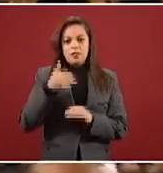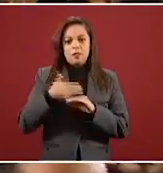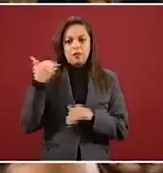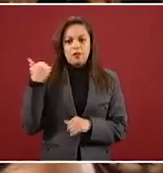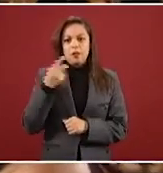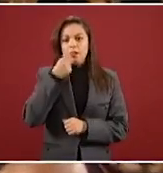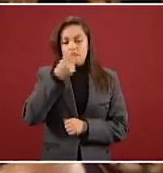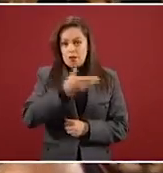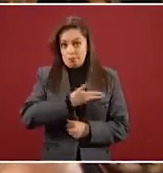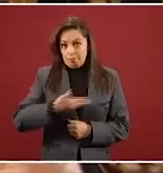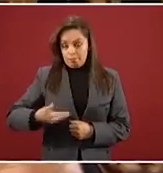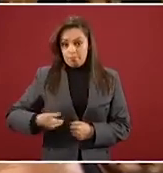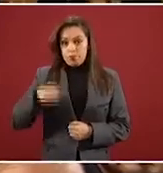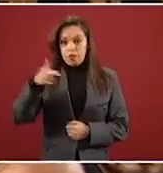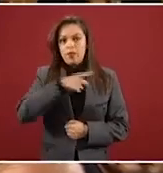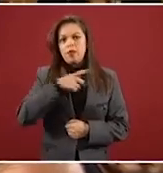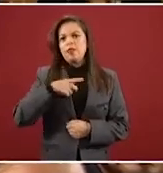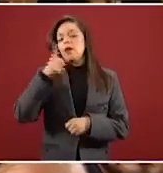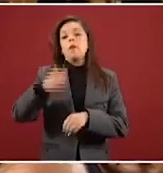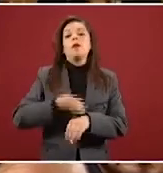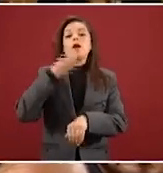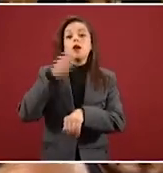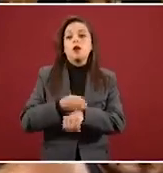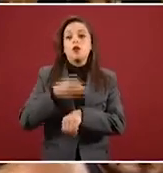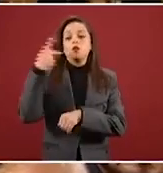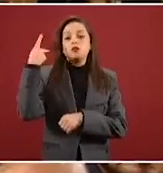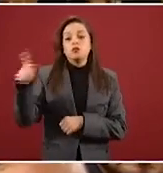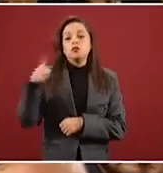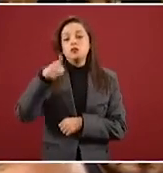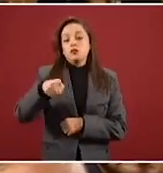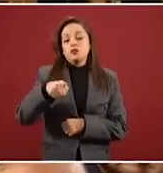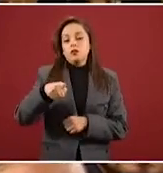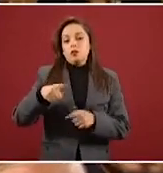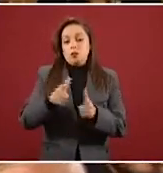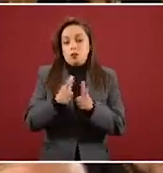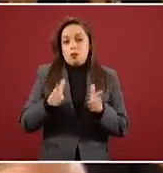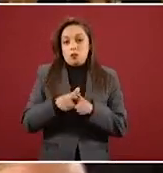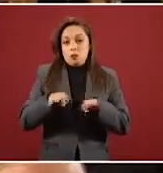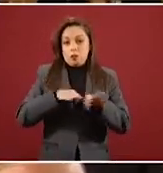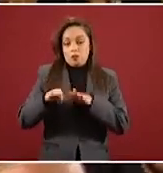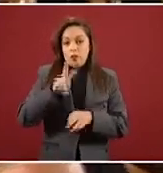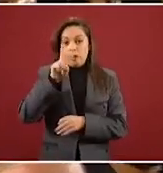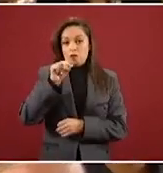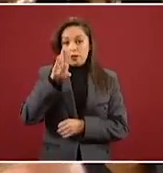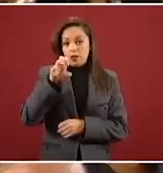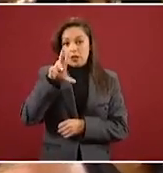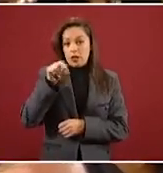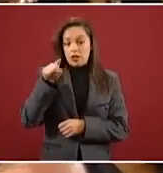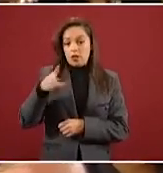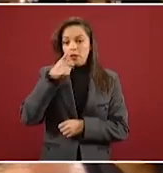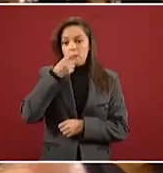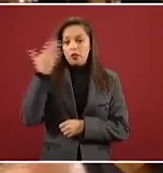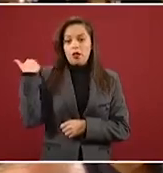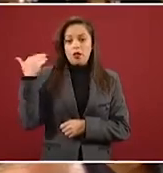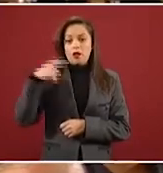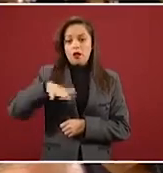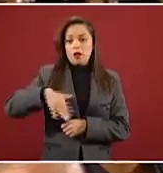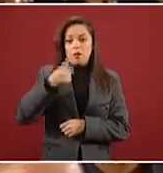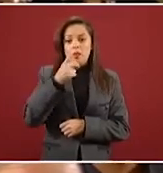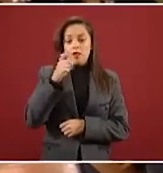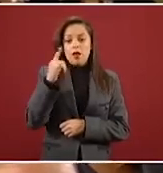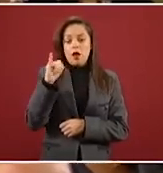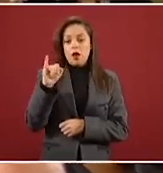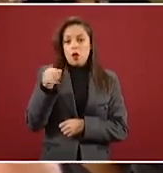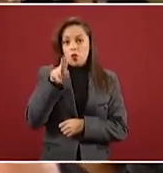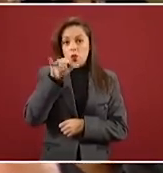usted debe sancionar a su vocero presidencial porque incumplió la veda electoral de la elección del pasado 1 de junio.